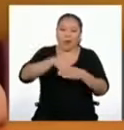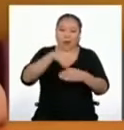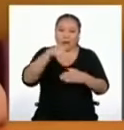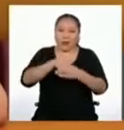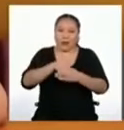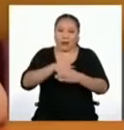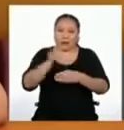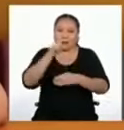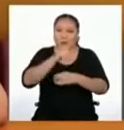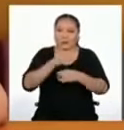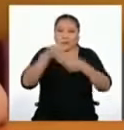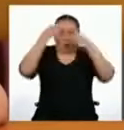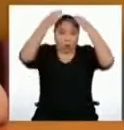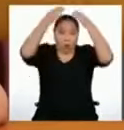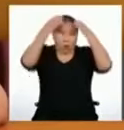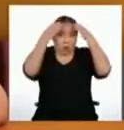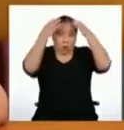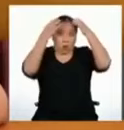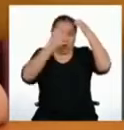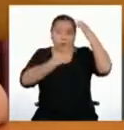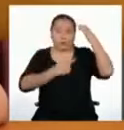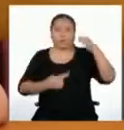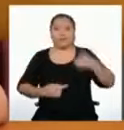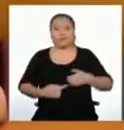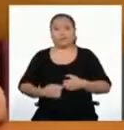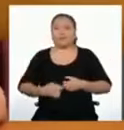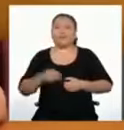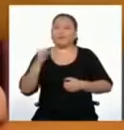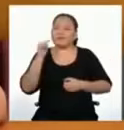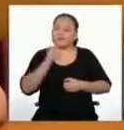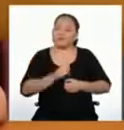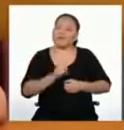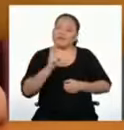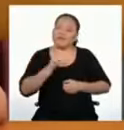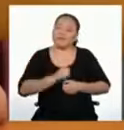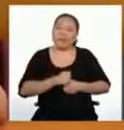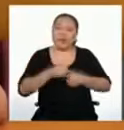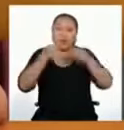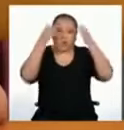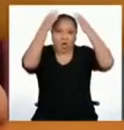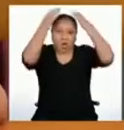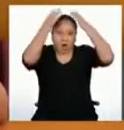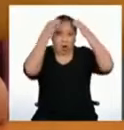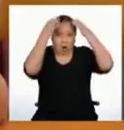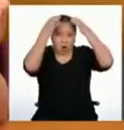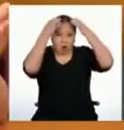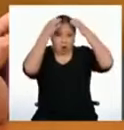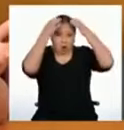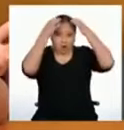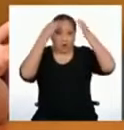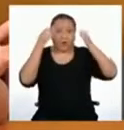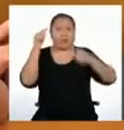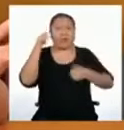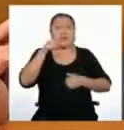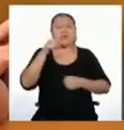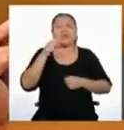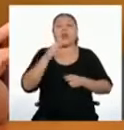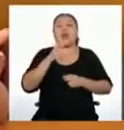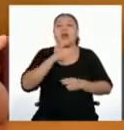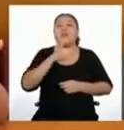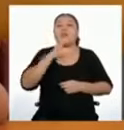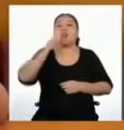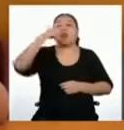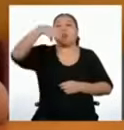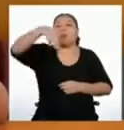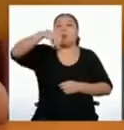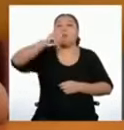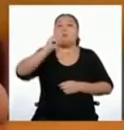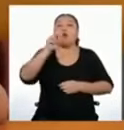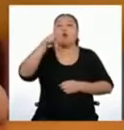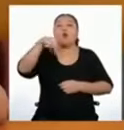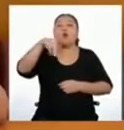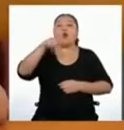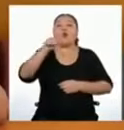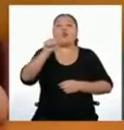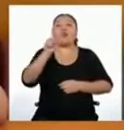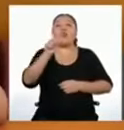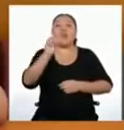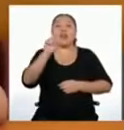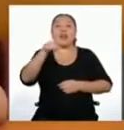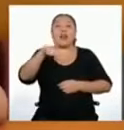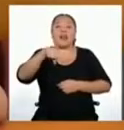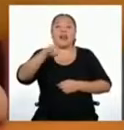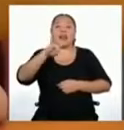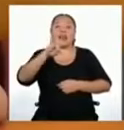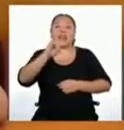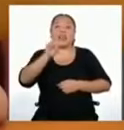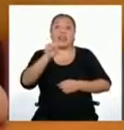Efectivamente. Si hay una corona de por medio, estamos hablando de una monarquía. En una